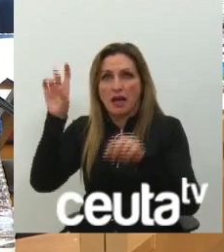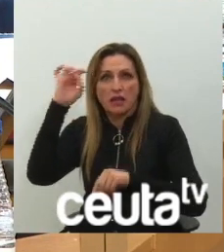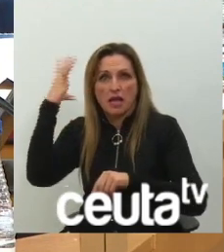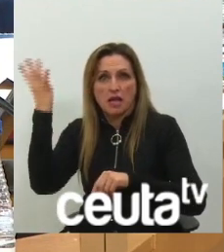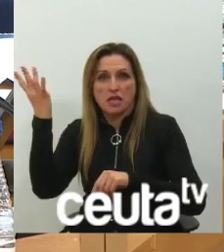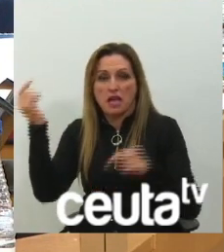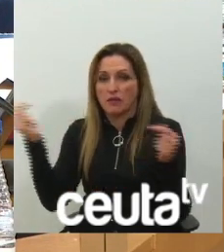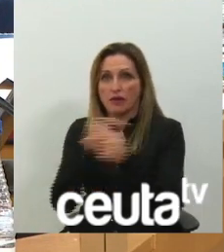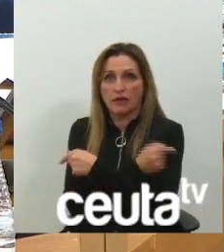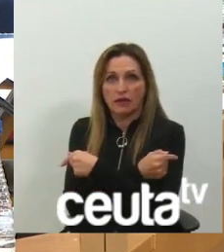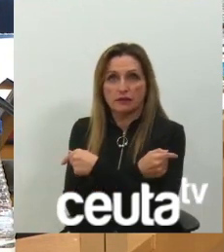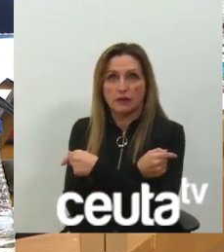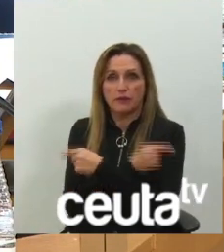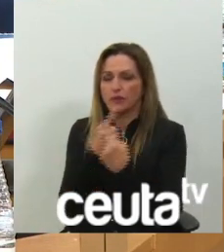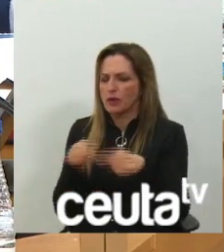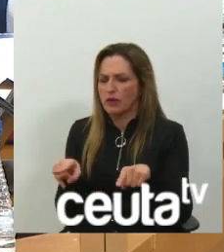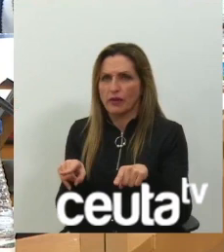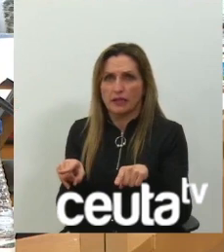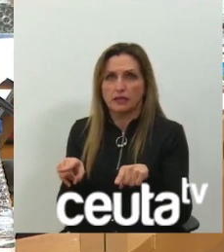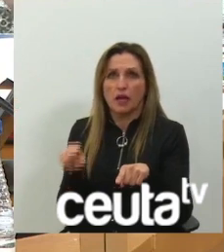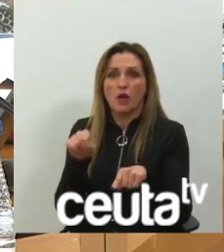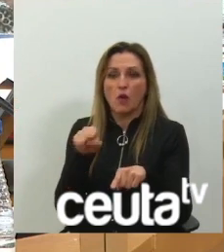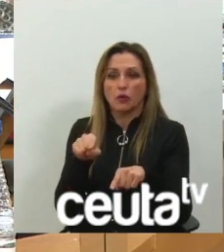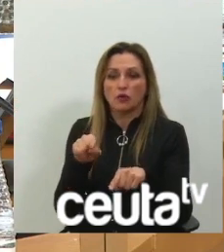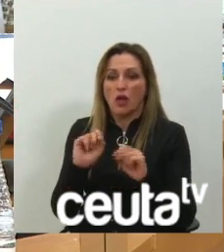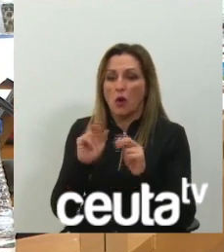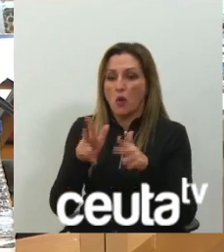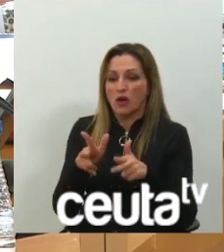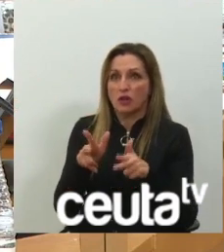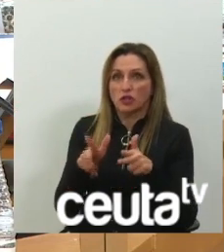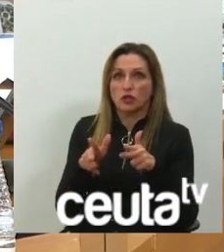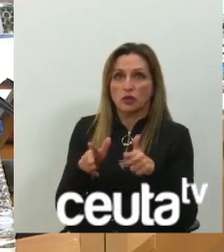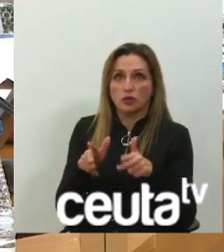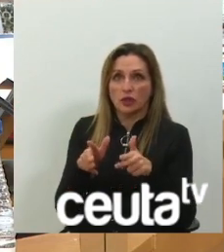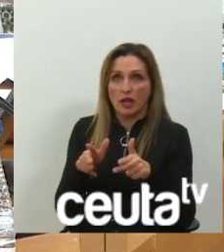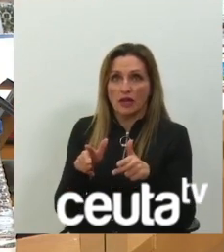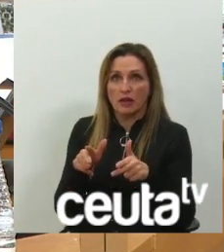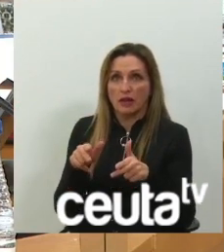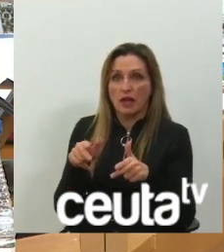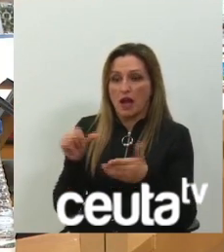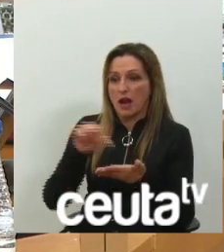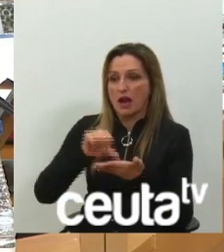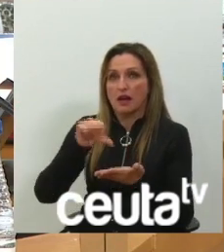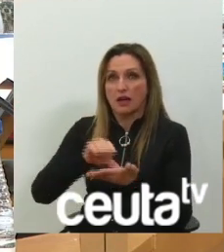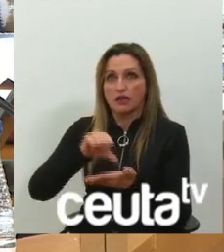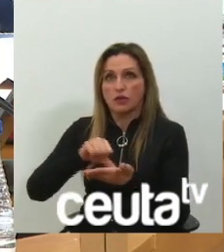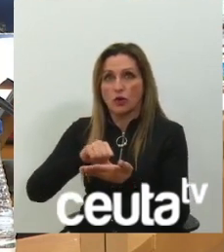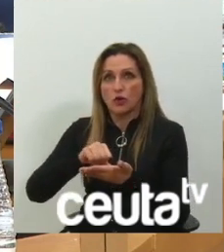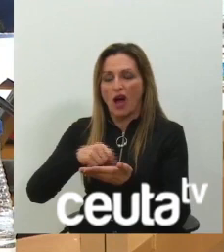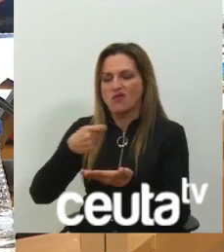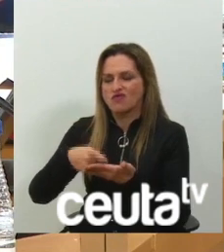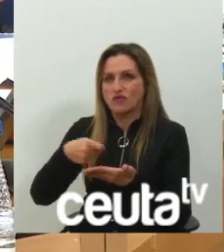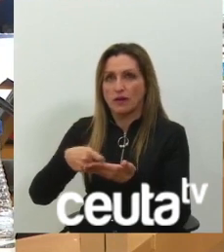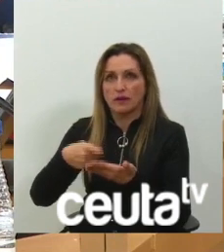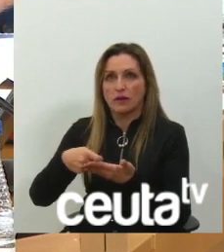autobuses y limpieza y ustedes quieren mantener un hotel que desangra económicamente a la ciudad pero es que ustedes no piensan en el